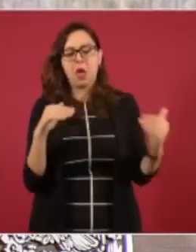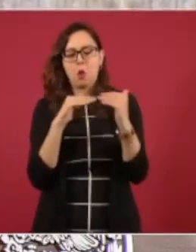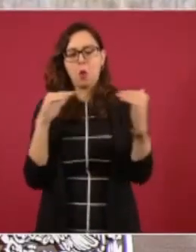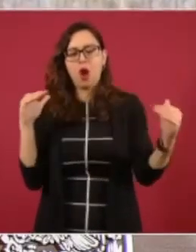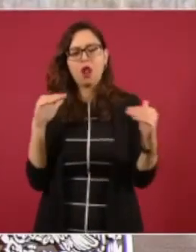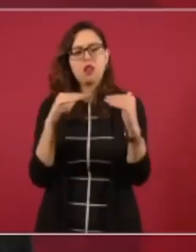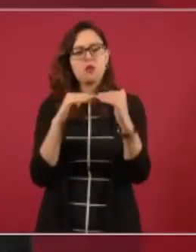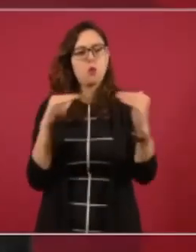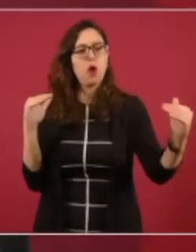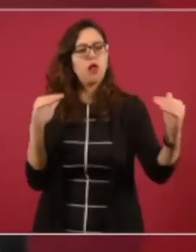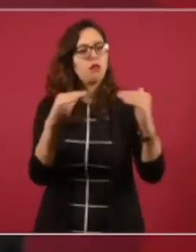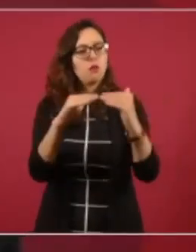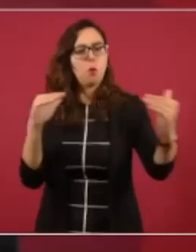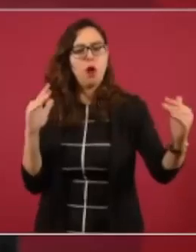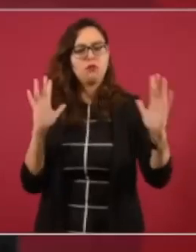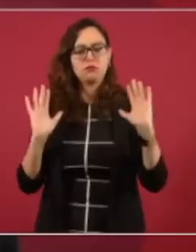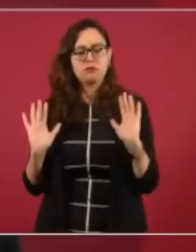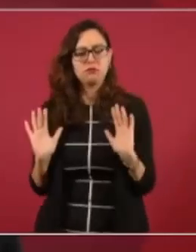respetando nuestra soberanía.